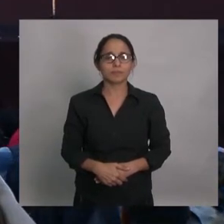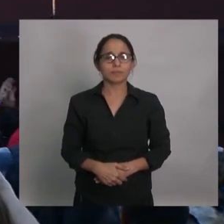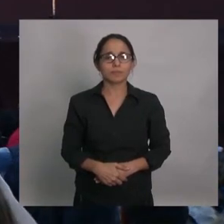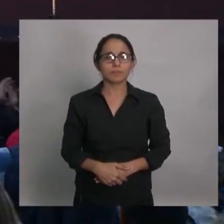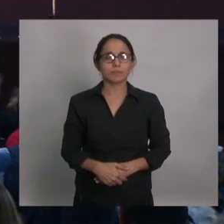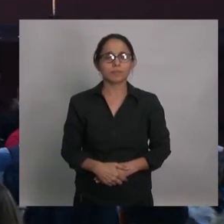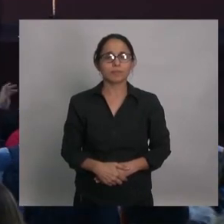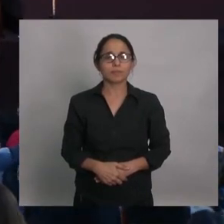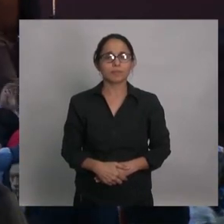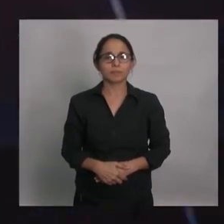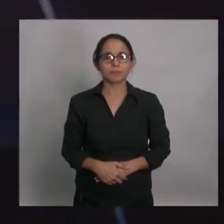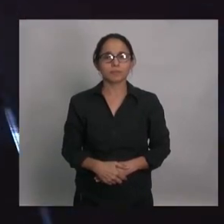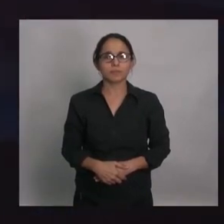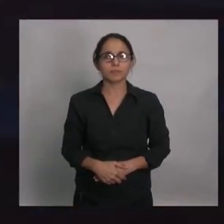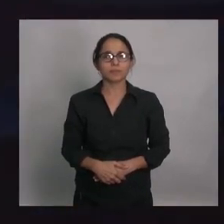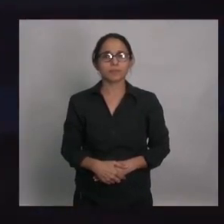me premiada